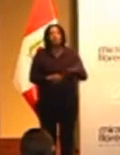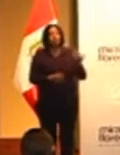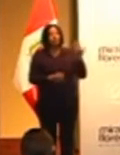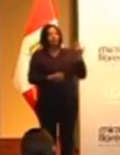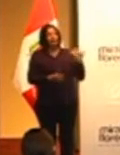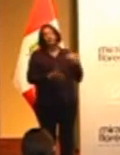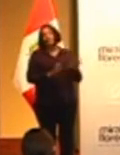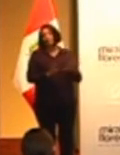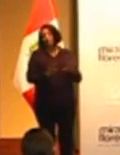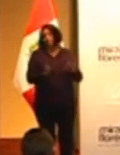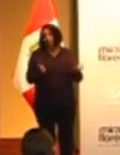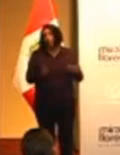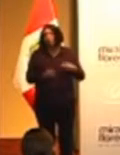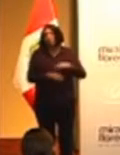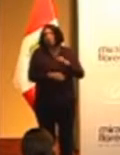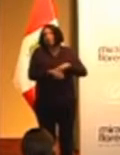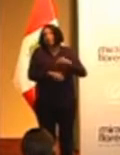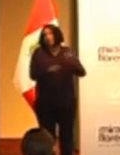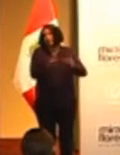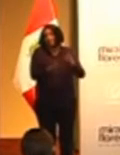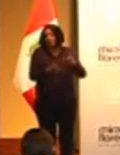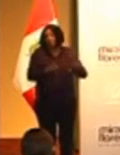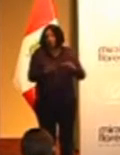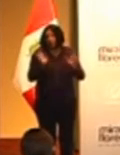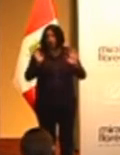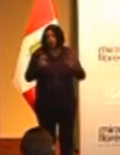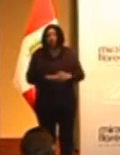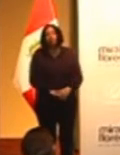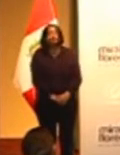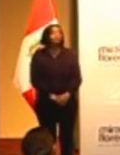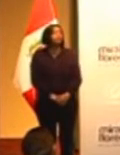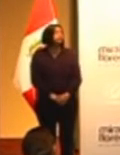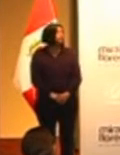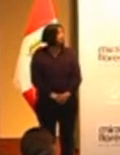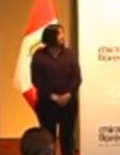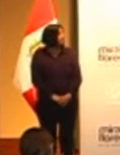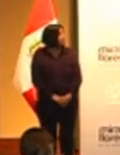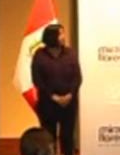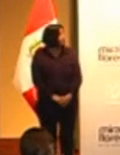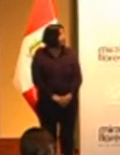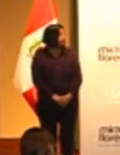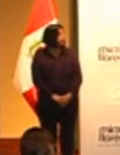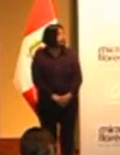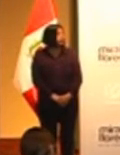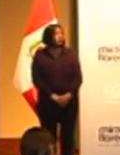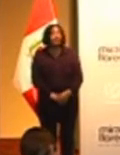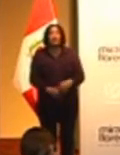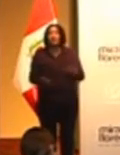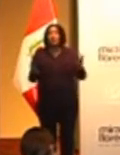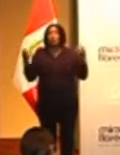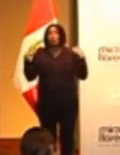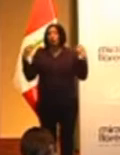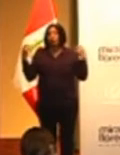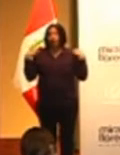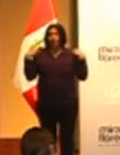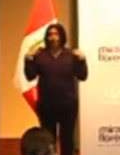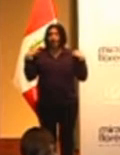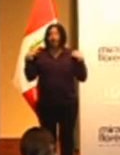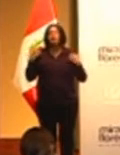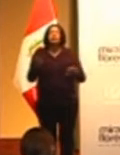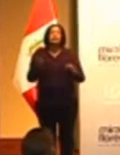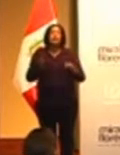venido normalmente haciendo en nuestras ciudades. Con la Gerencia de Participación